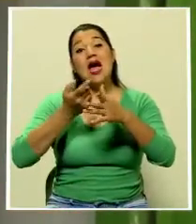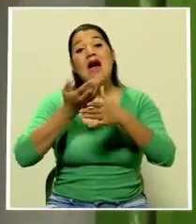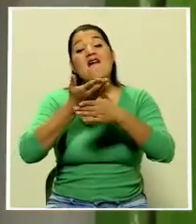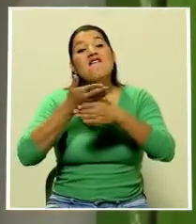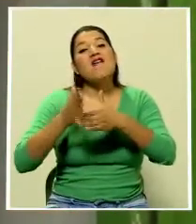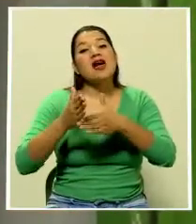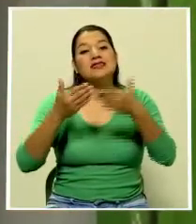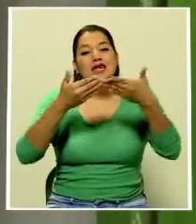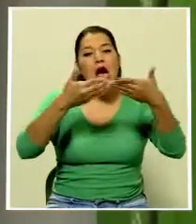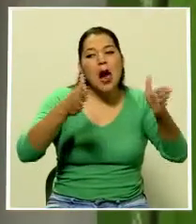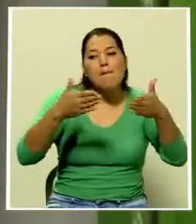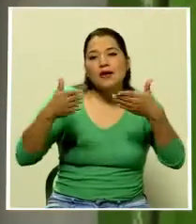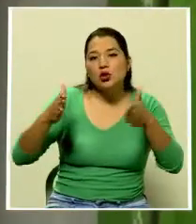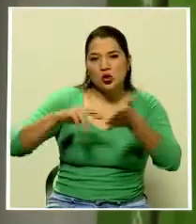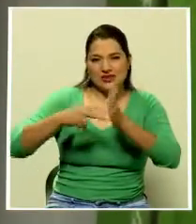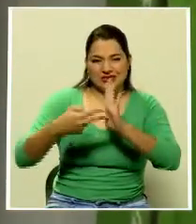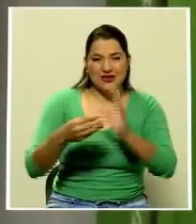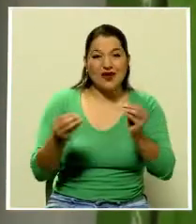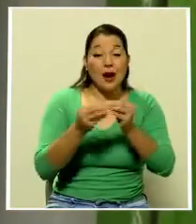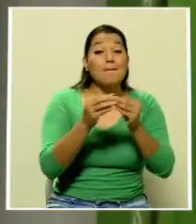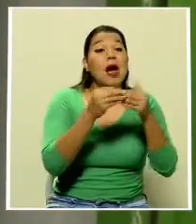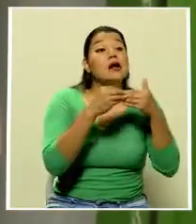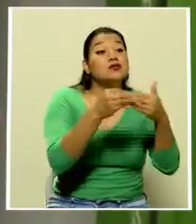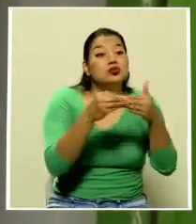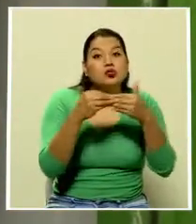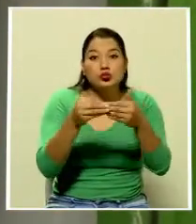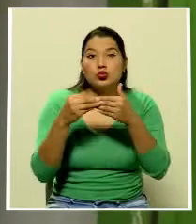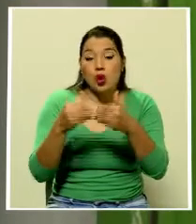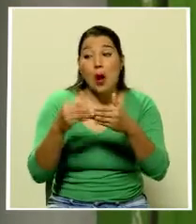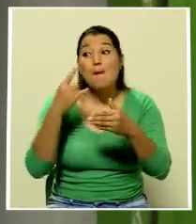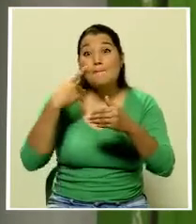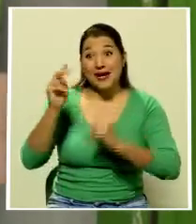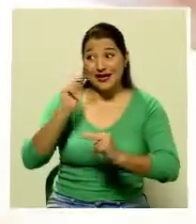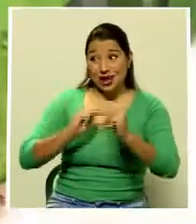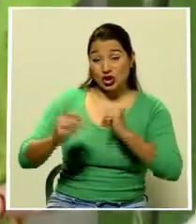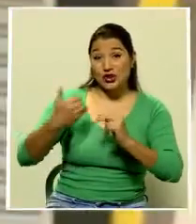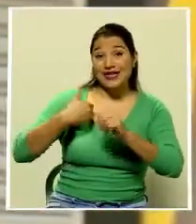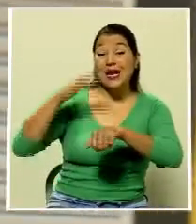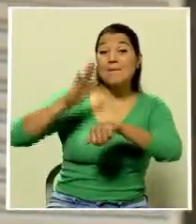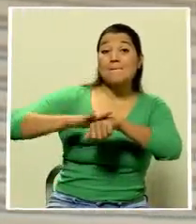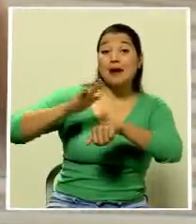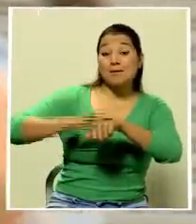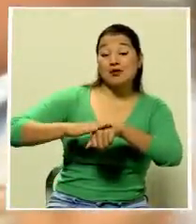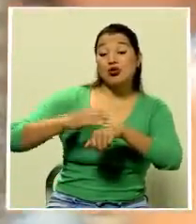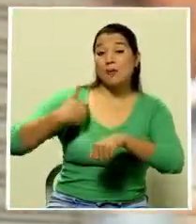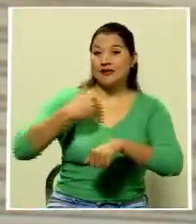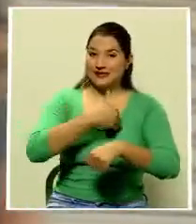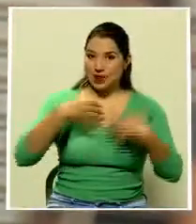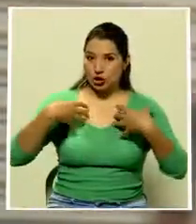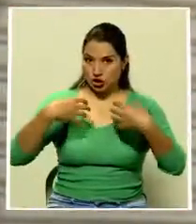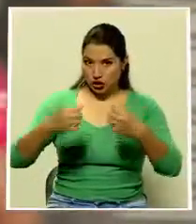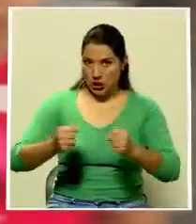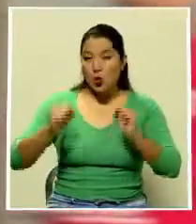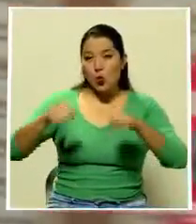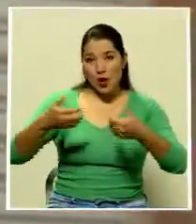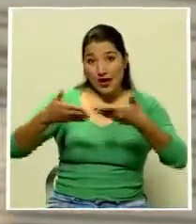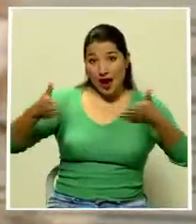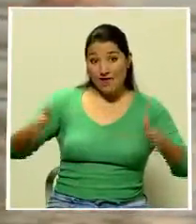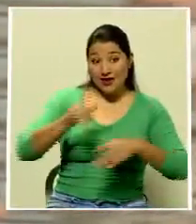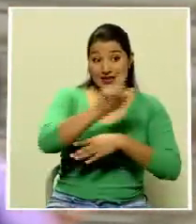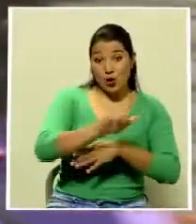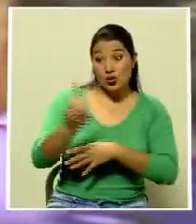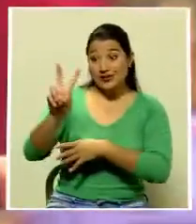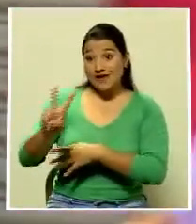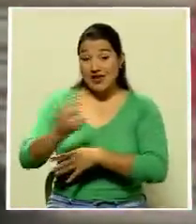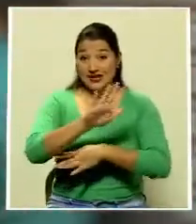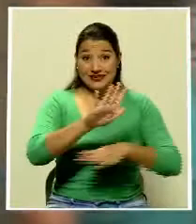de los establecimientos que cuenten con el permiso sanitario de funcionamiento para atender al público en un horario de lunes a viernes desde las 5 de la